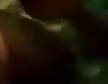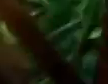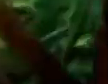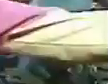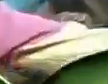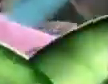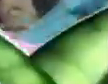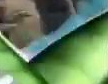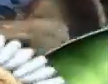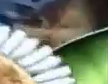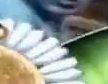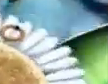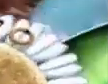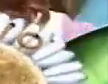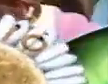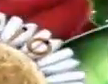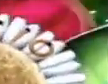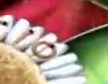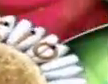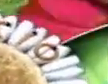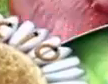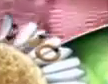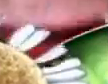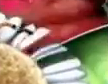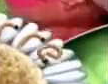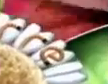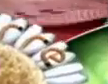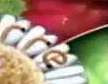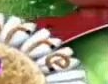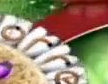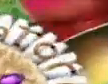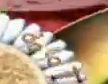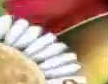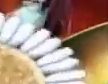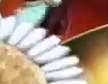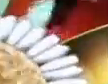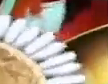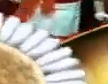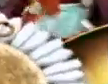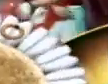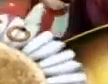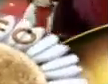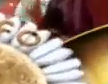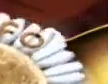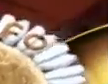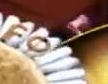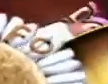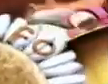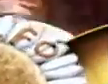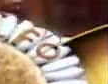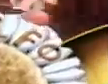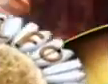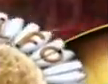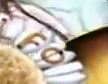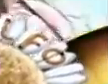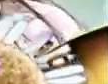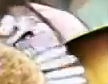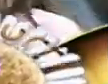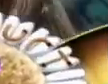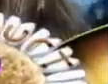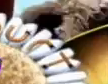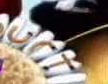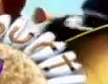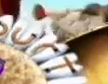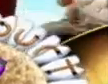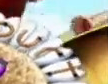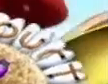Una superlocomotora de sueños vino desde la ciudad para alegrar a Clarita